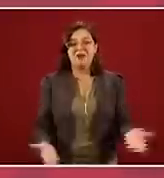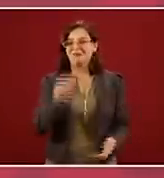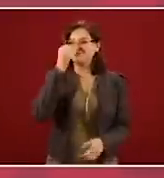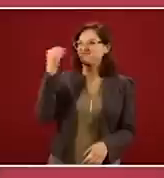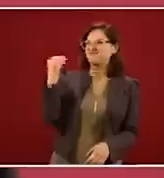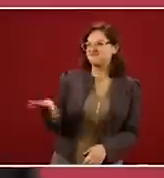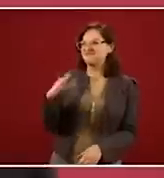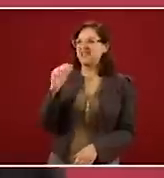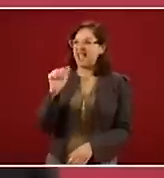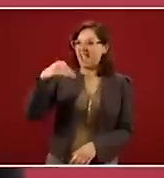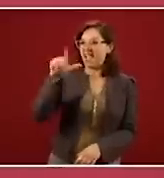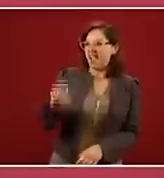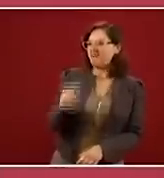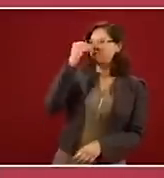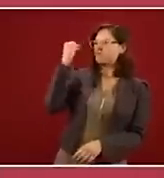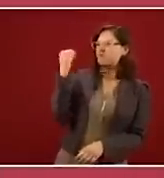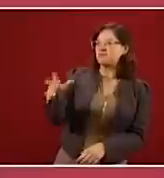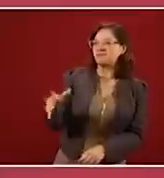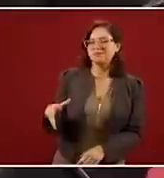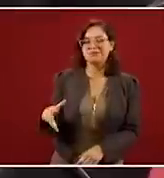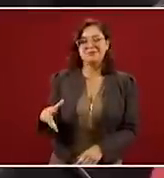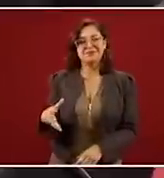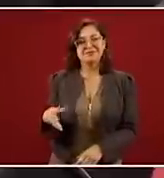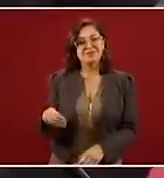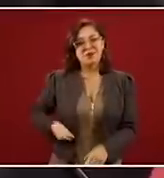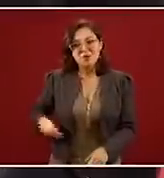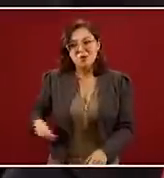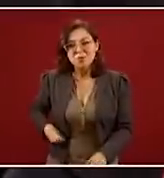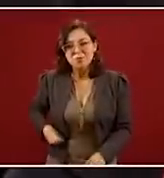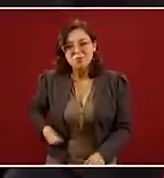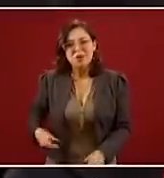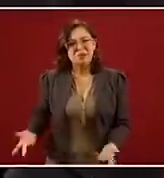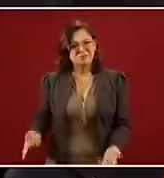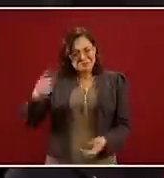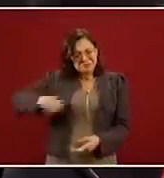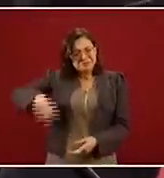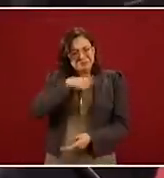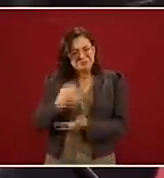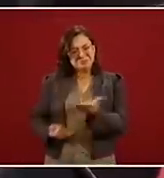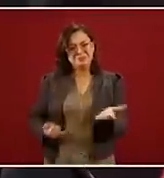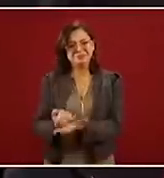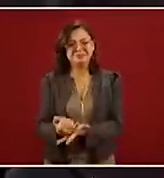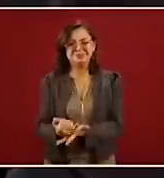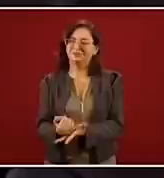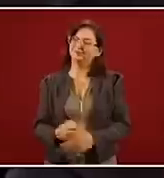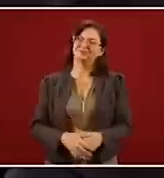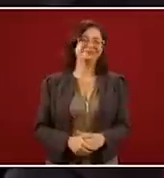nosotros o insinuar de que es un asunto nuestro, pues se me hace